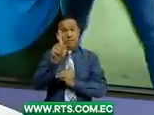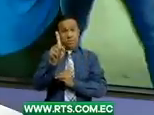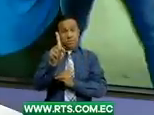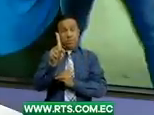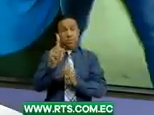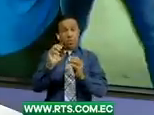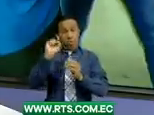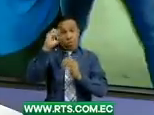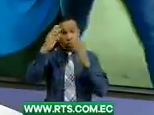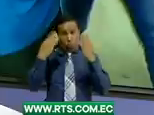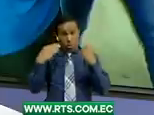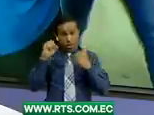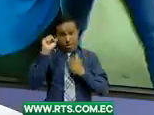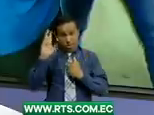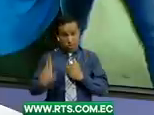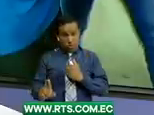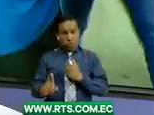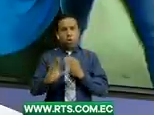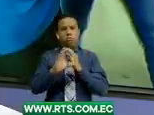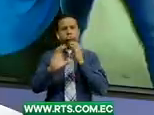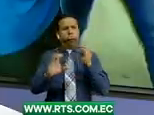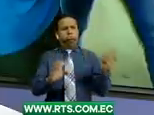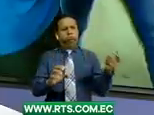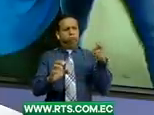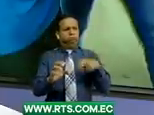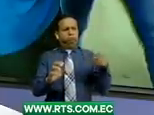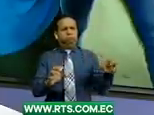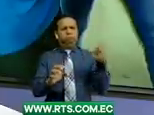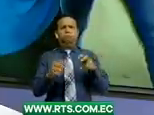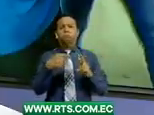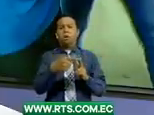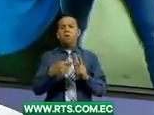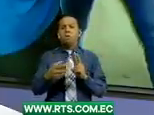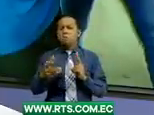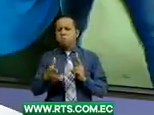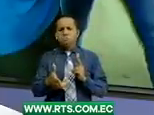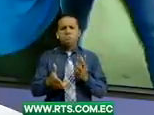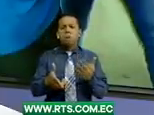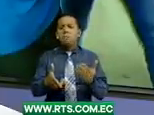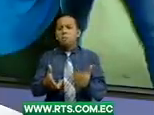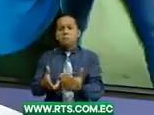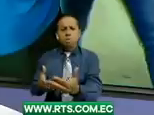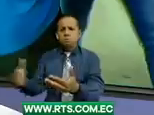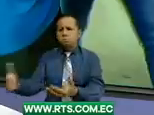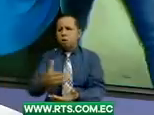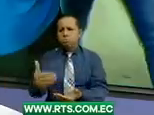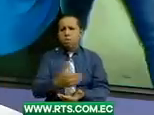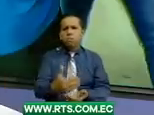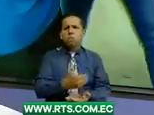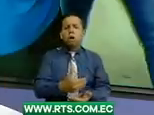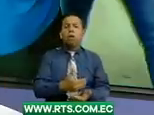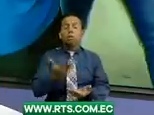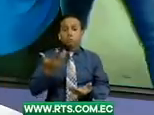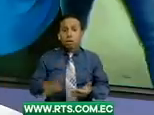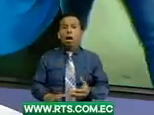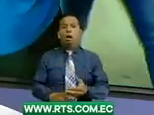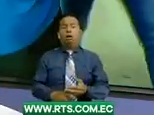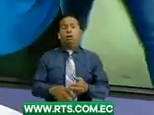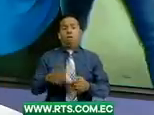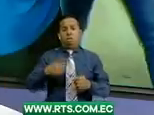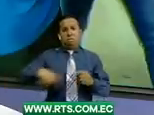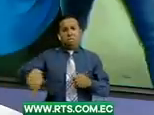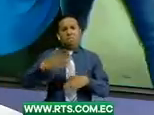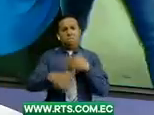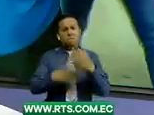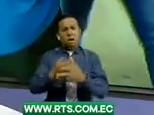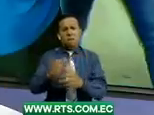de Guayaquil. Durante el allanamiento en una vivienda se registraron incidentes en el que también fueron agredidos equipos